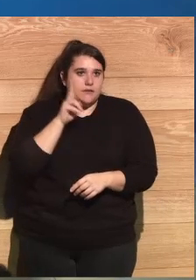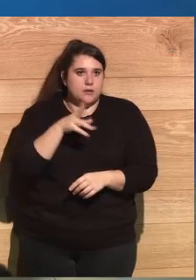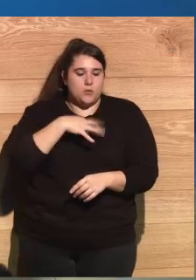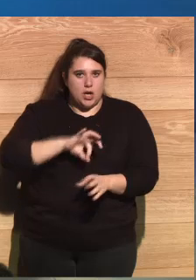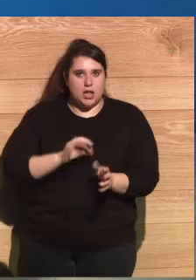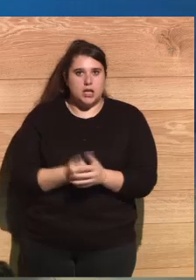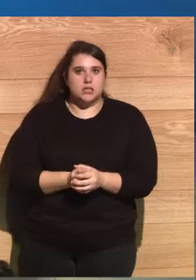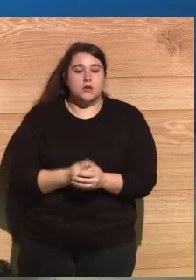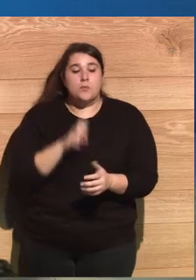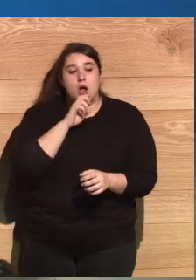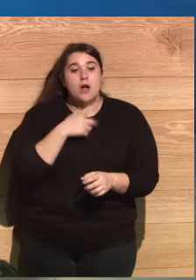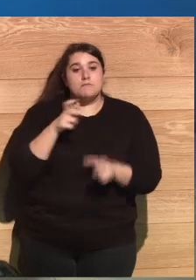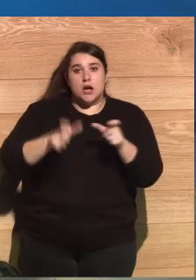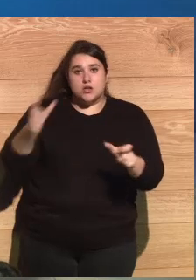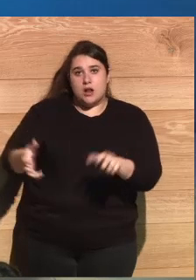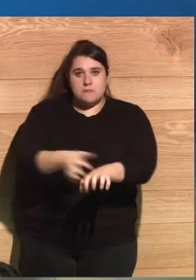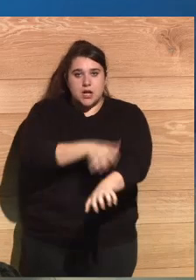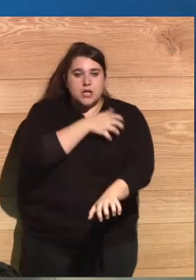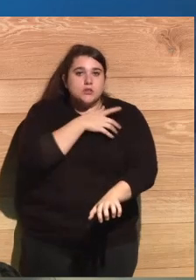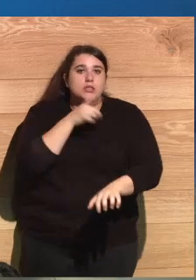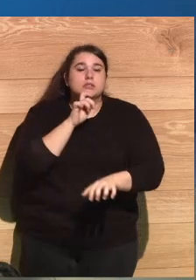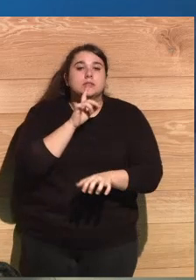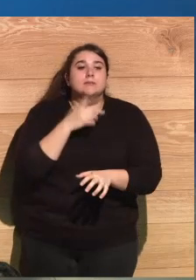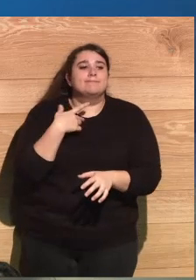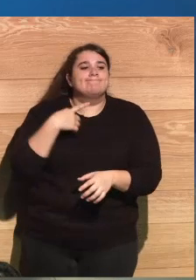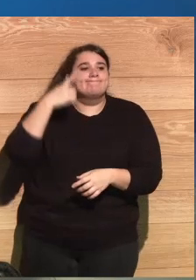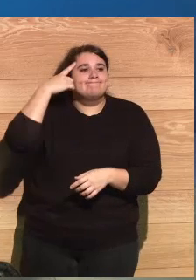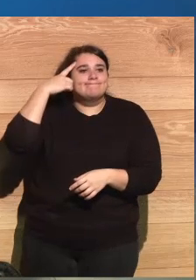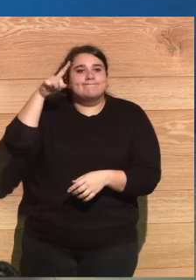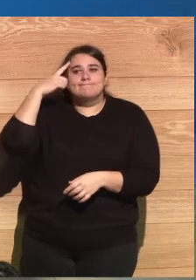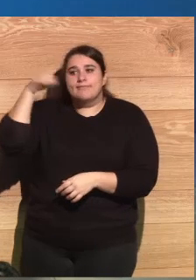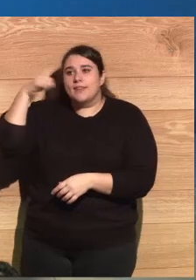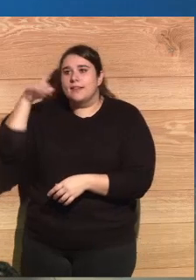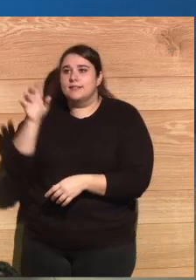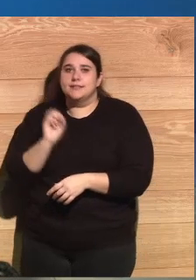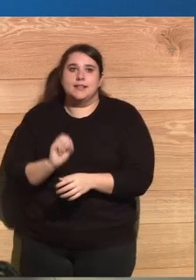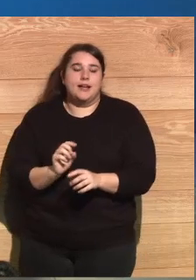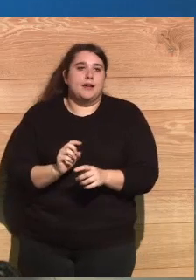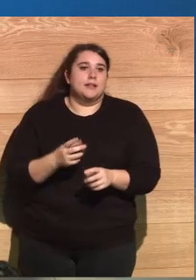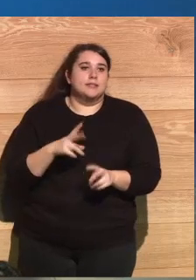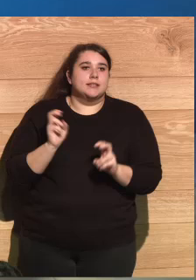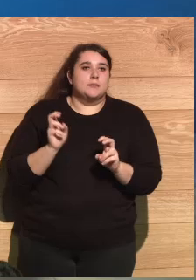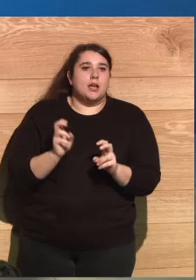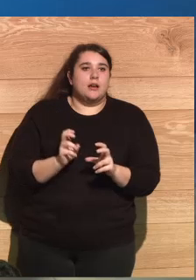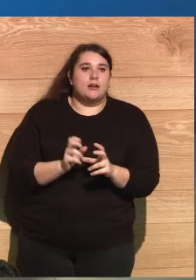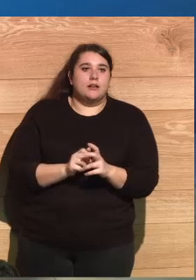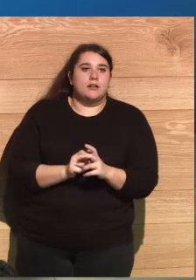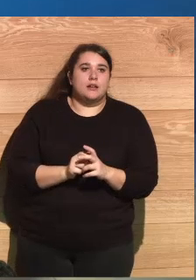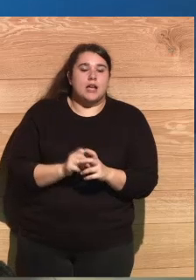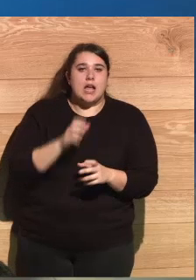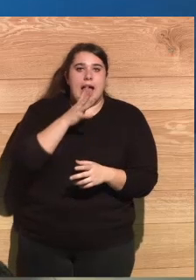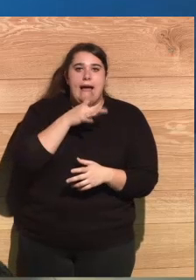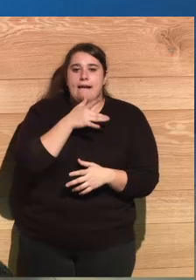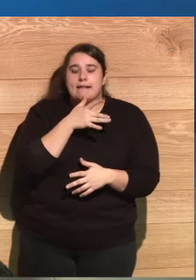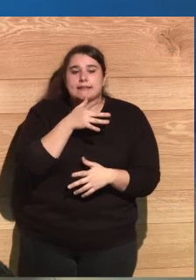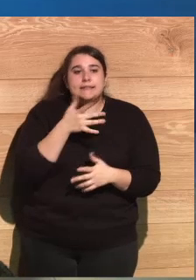la población española ni es consciente ni está especialmente concernida por el hecho de tener en este momento